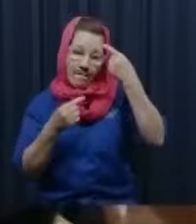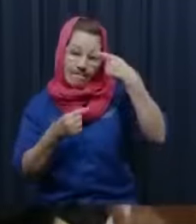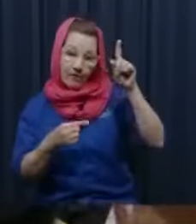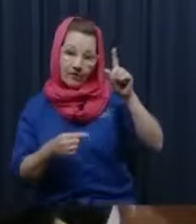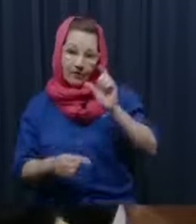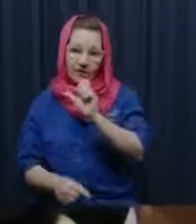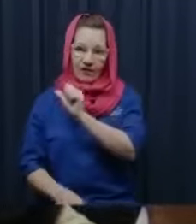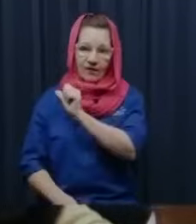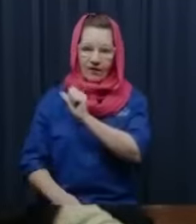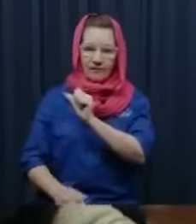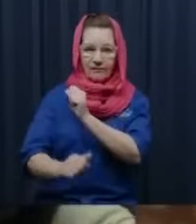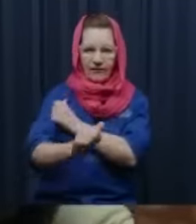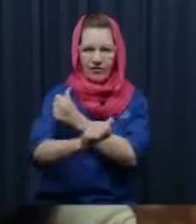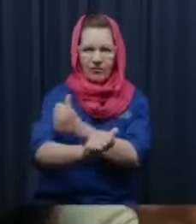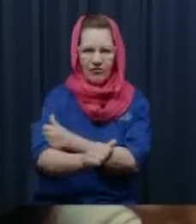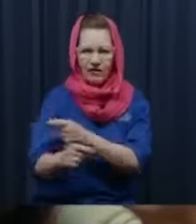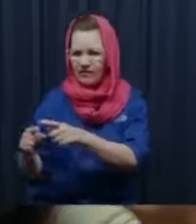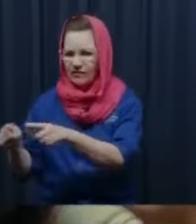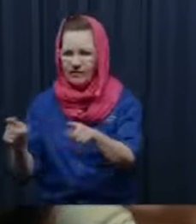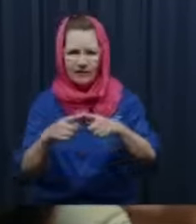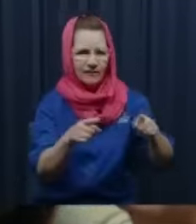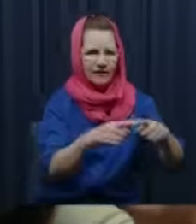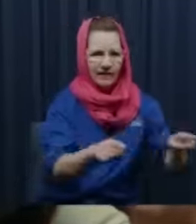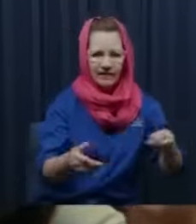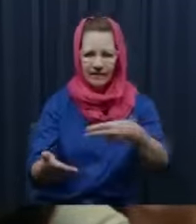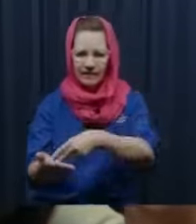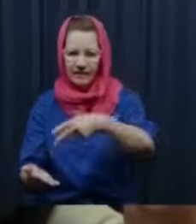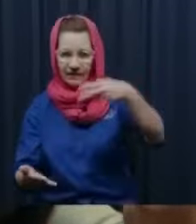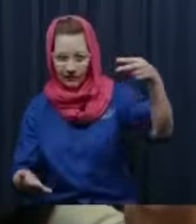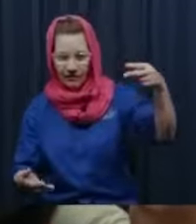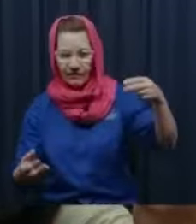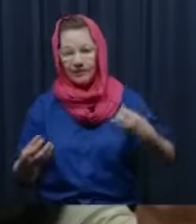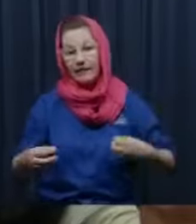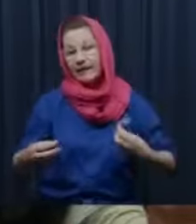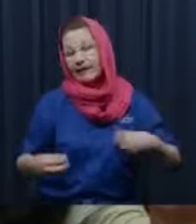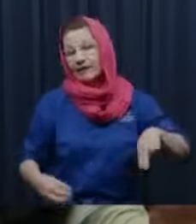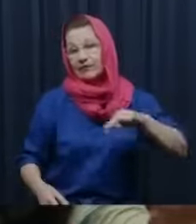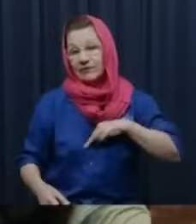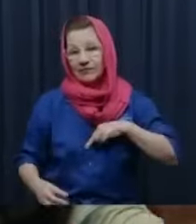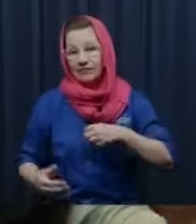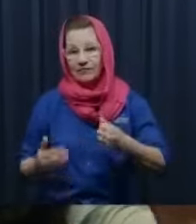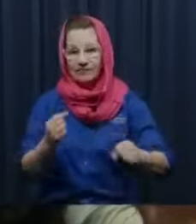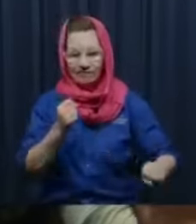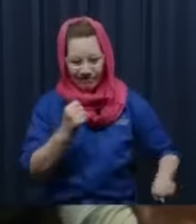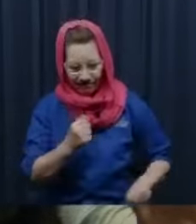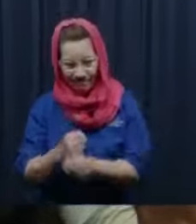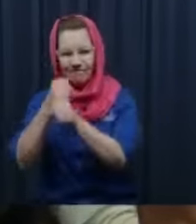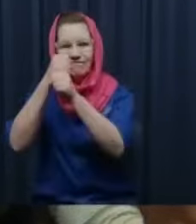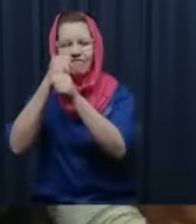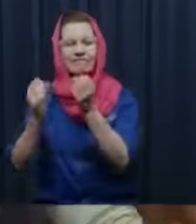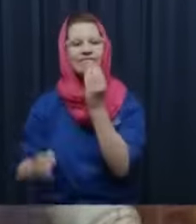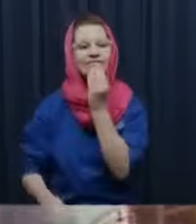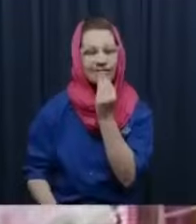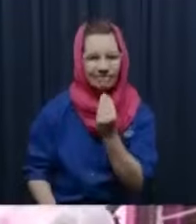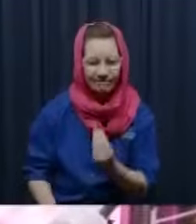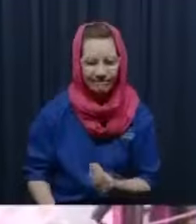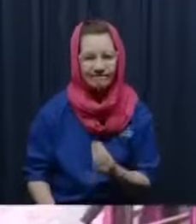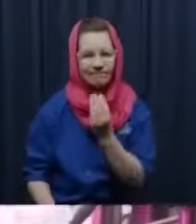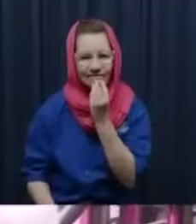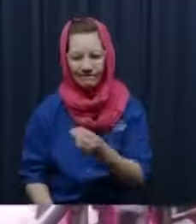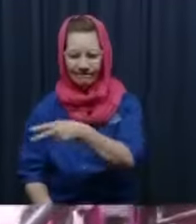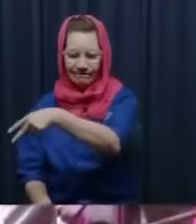naciones y apoyamos y damos nuestro voto de a la nación israelita